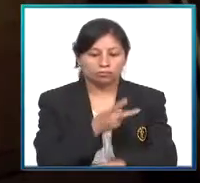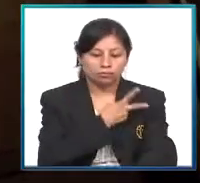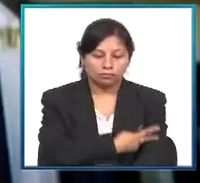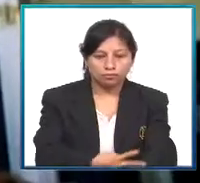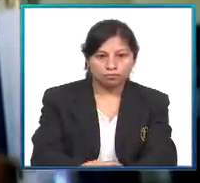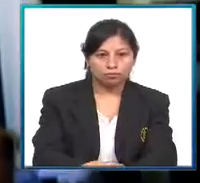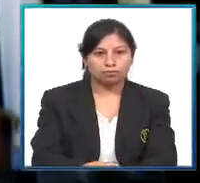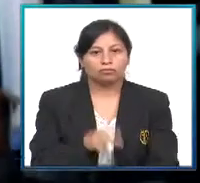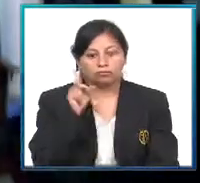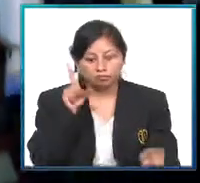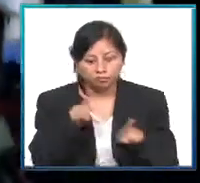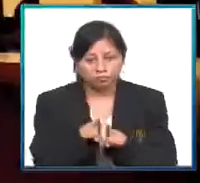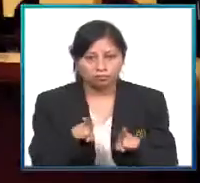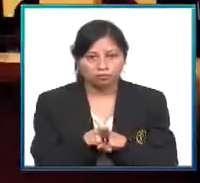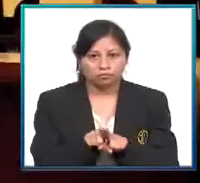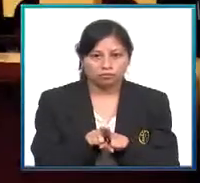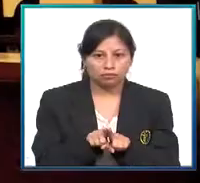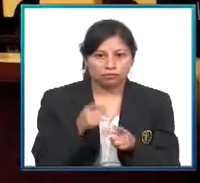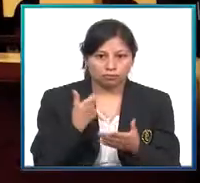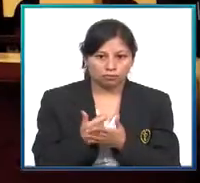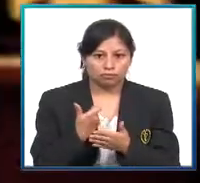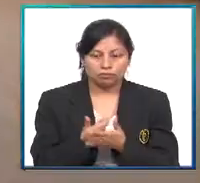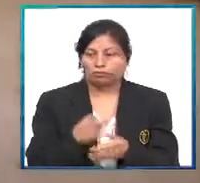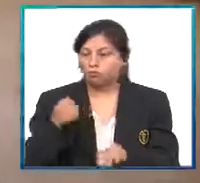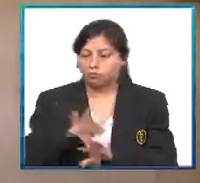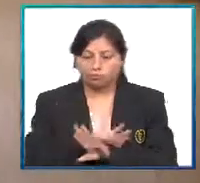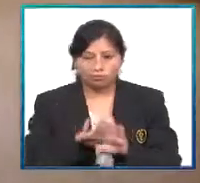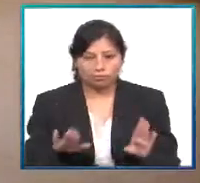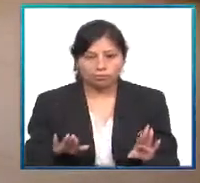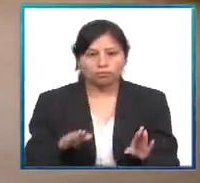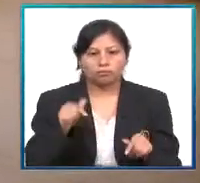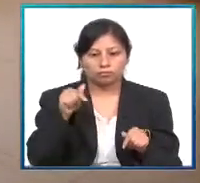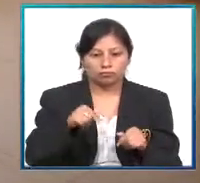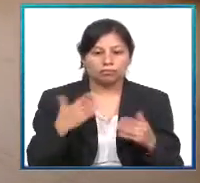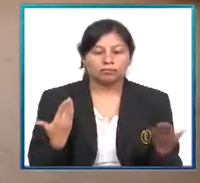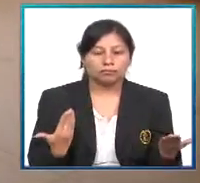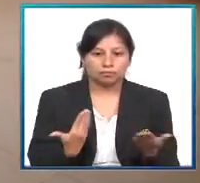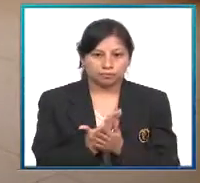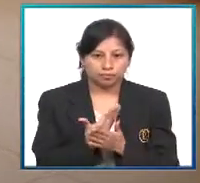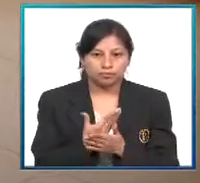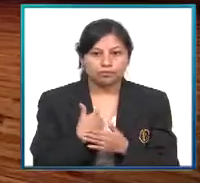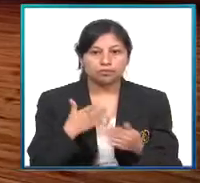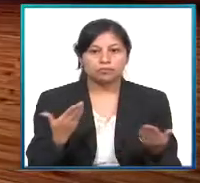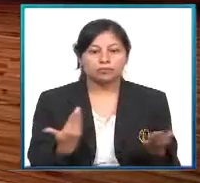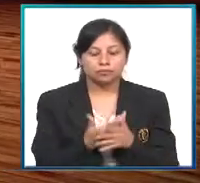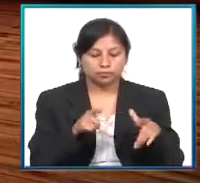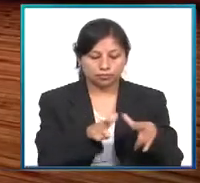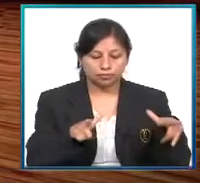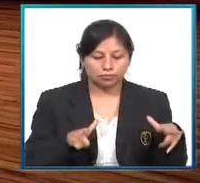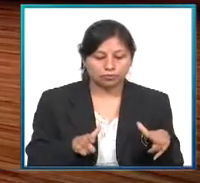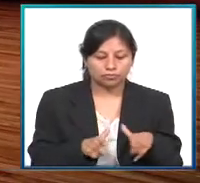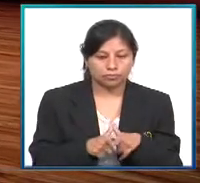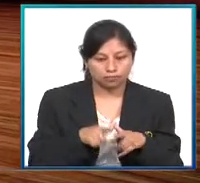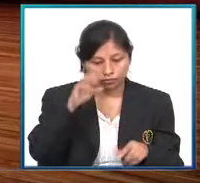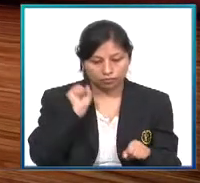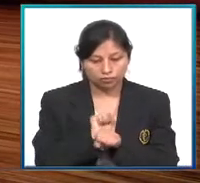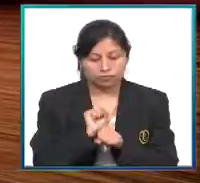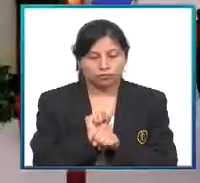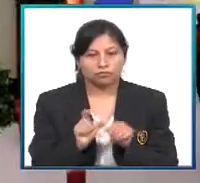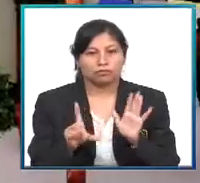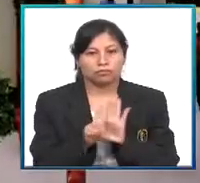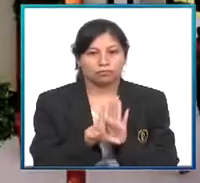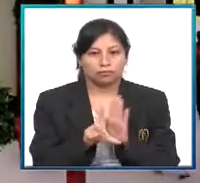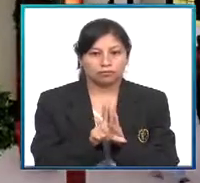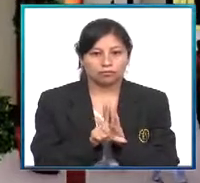historia y a su vez reducir costos de arrendamiento, ya que ahí se instalarán nuevas áreas para desarrollar el trabajo